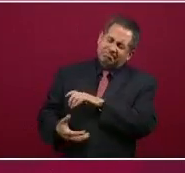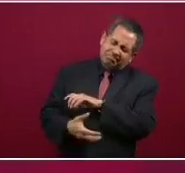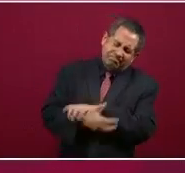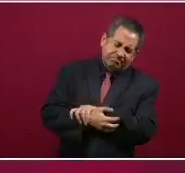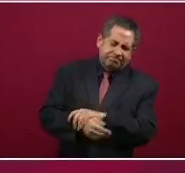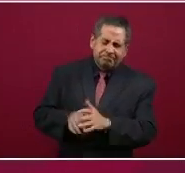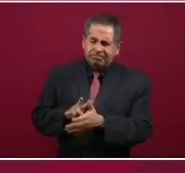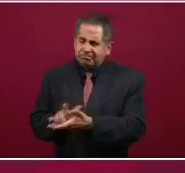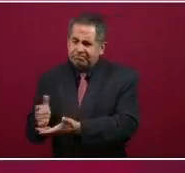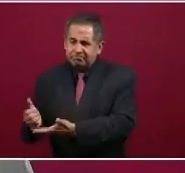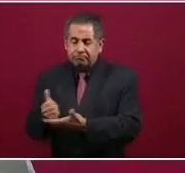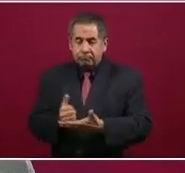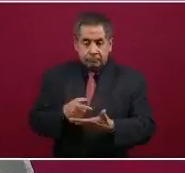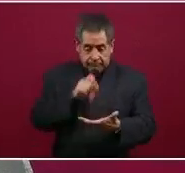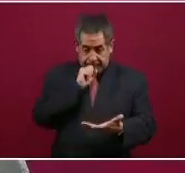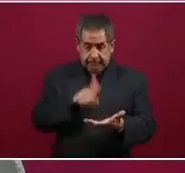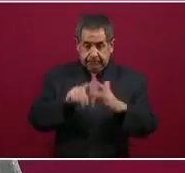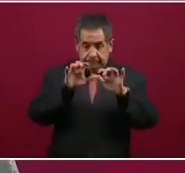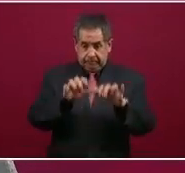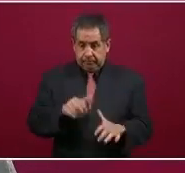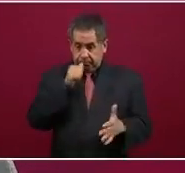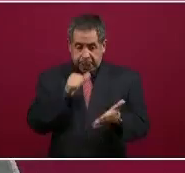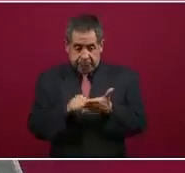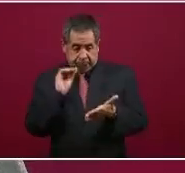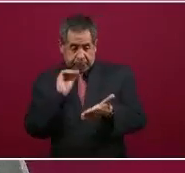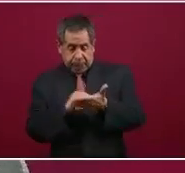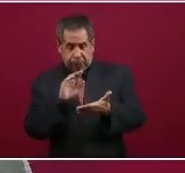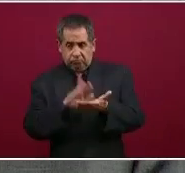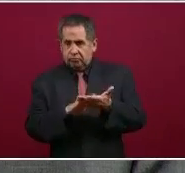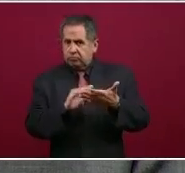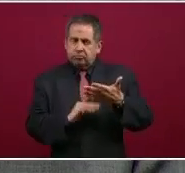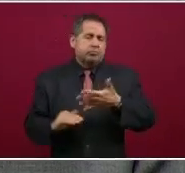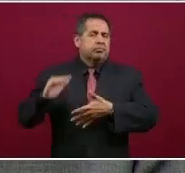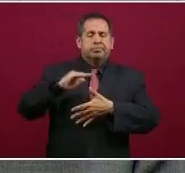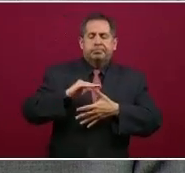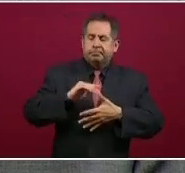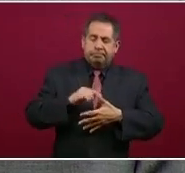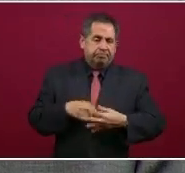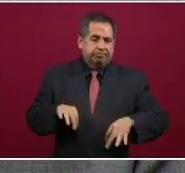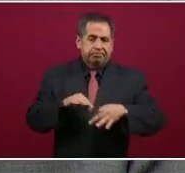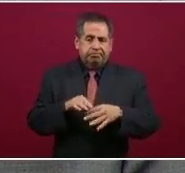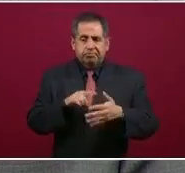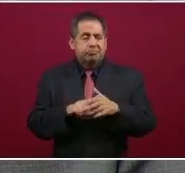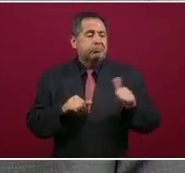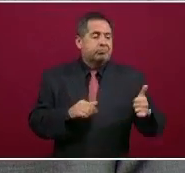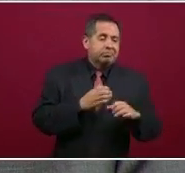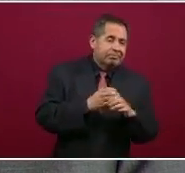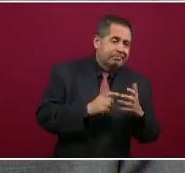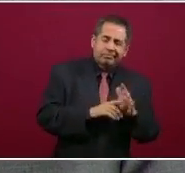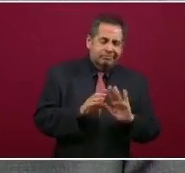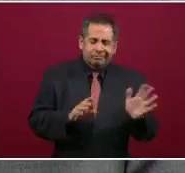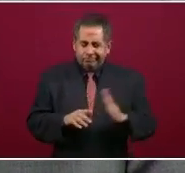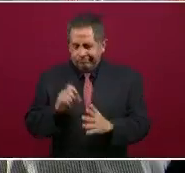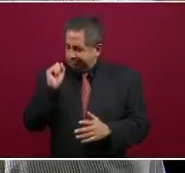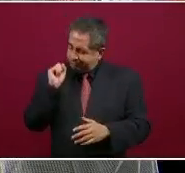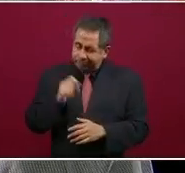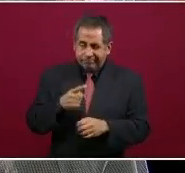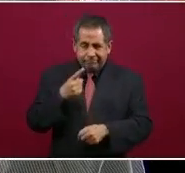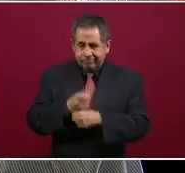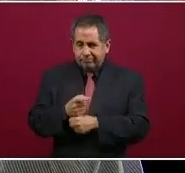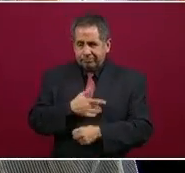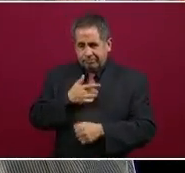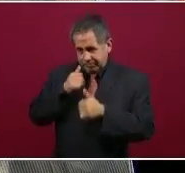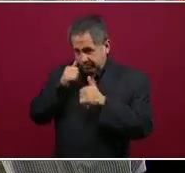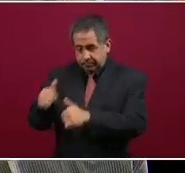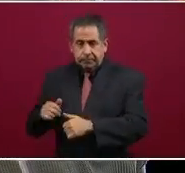que, como lo digo en la carta, está por encima de otras consideraciones.